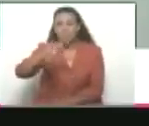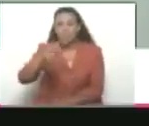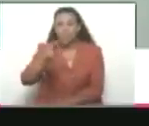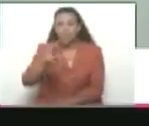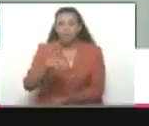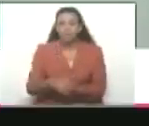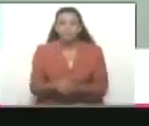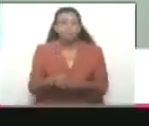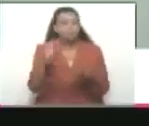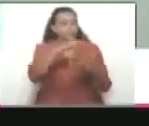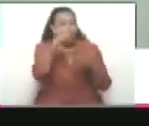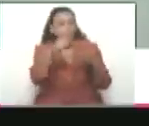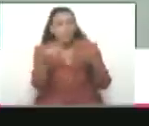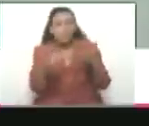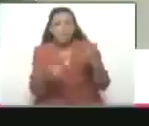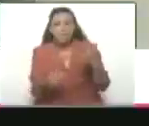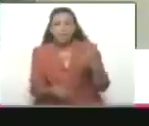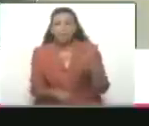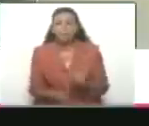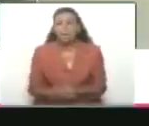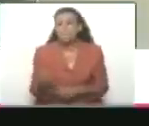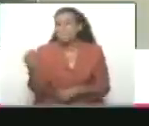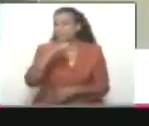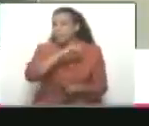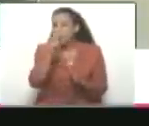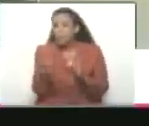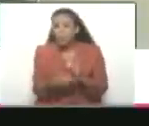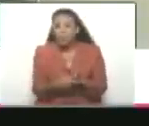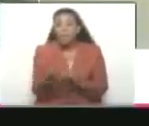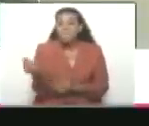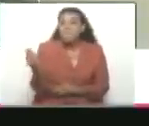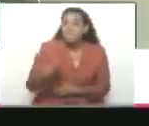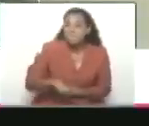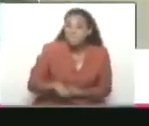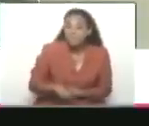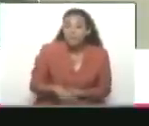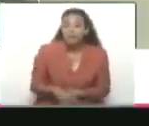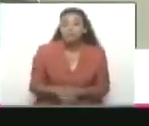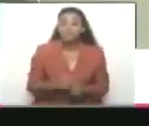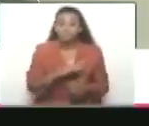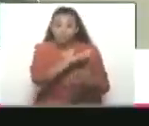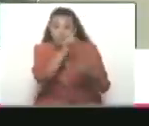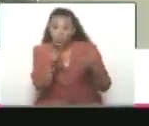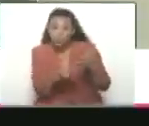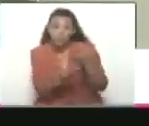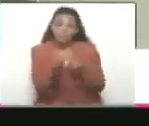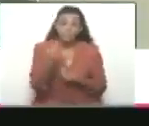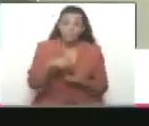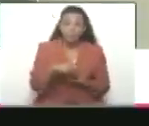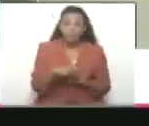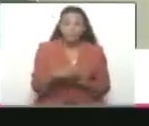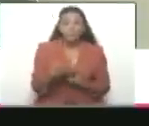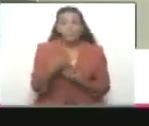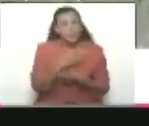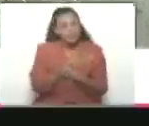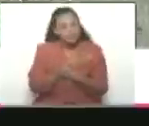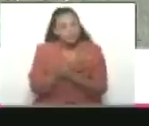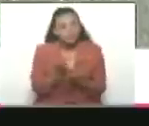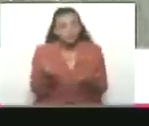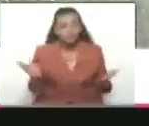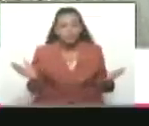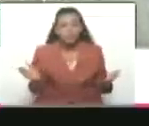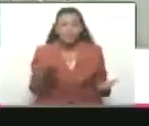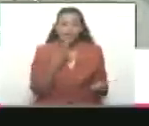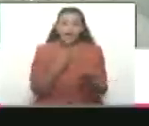en tabacal Así que fue y además hemos puesto al servicio